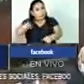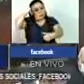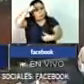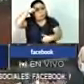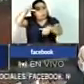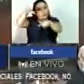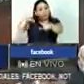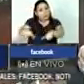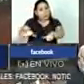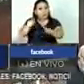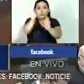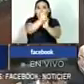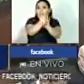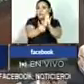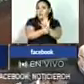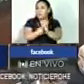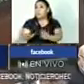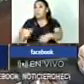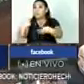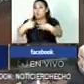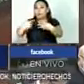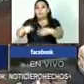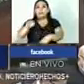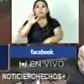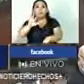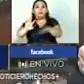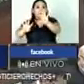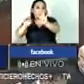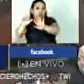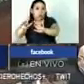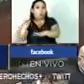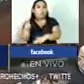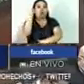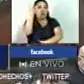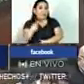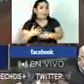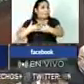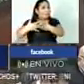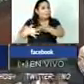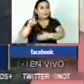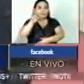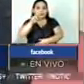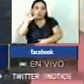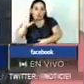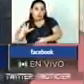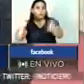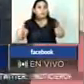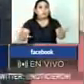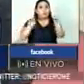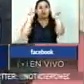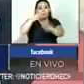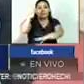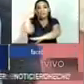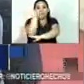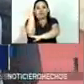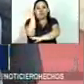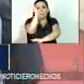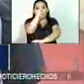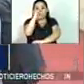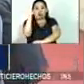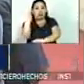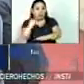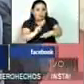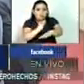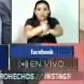la prórroga del Decreto Legislativo 593 por 15 días más del Estado de Emergencia Nacional. Que